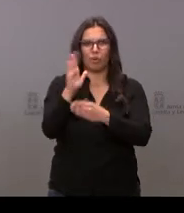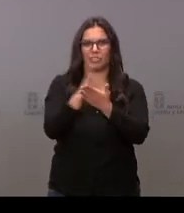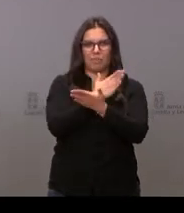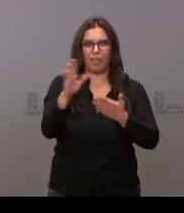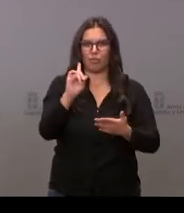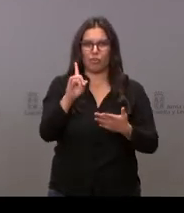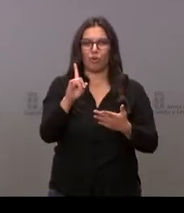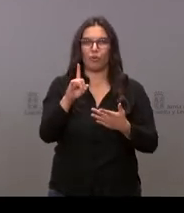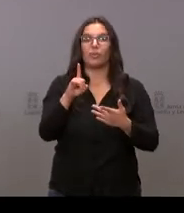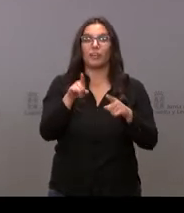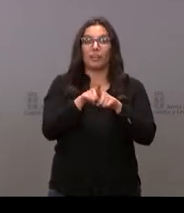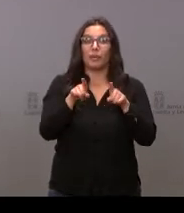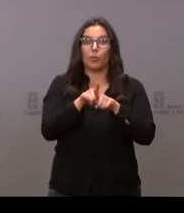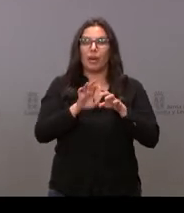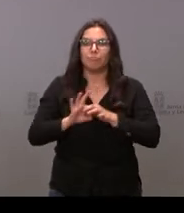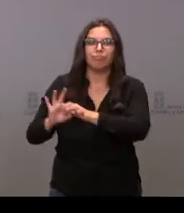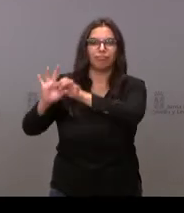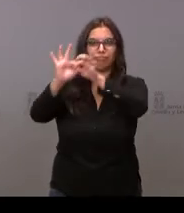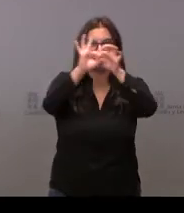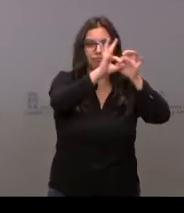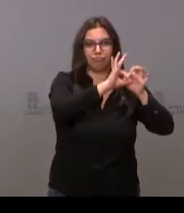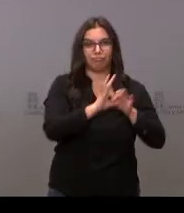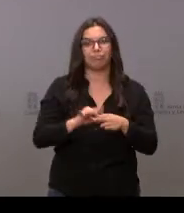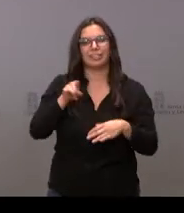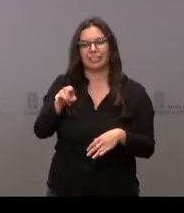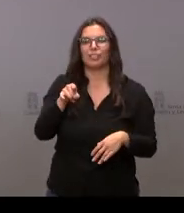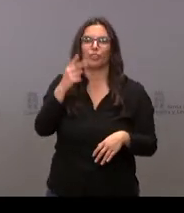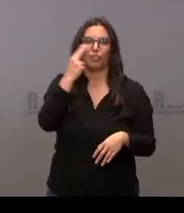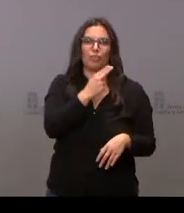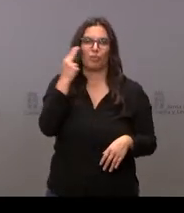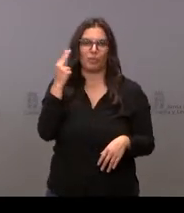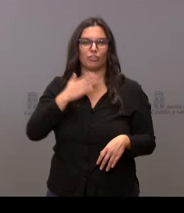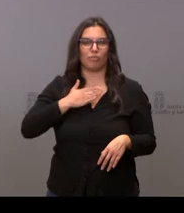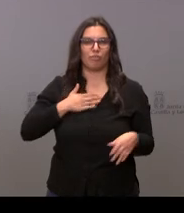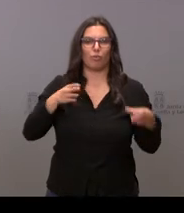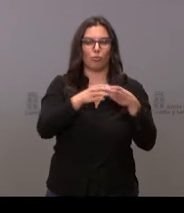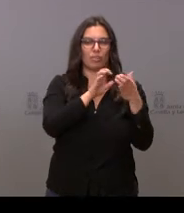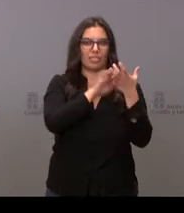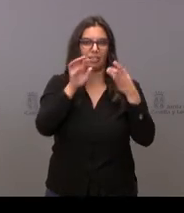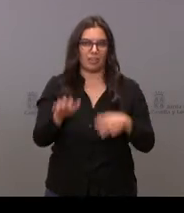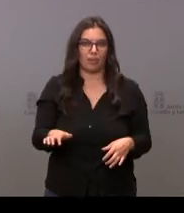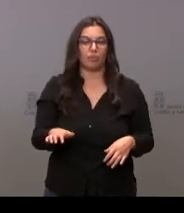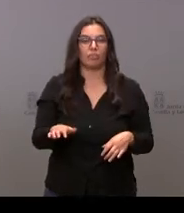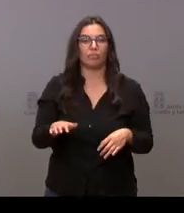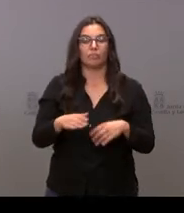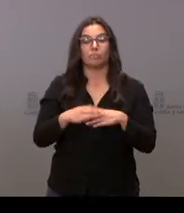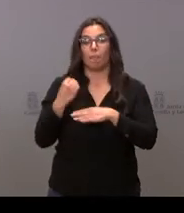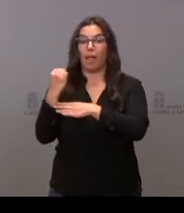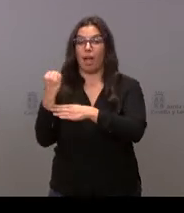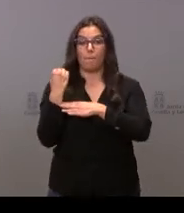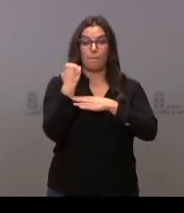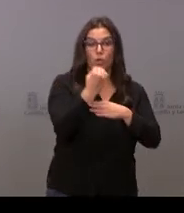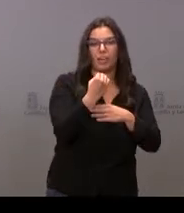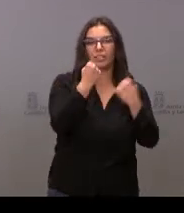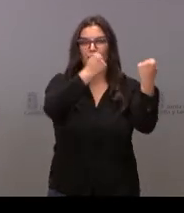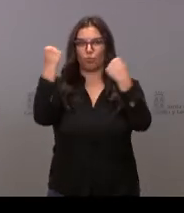todo lo contrario son cuestiones complementarias y ahí está comprometida la junta de castilla y león en apoyo a las instituciones salmantinas